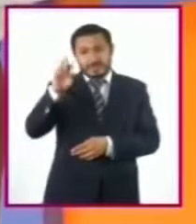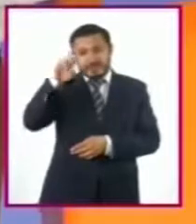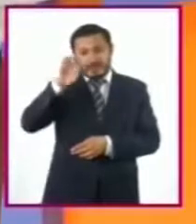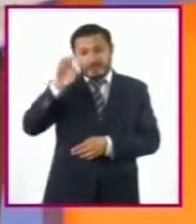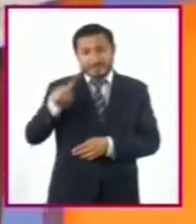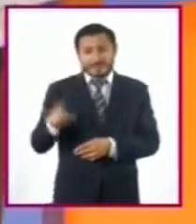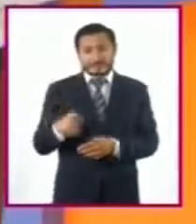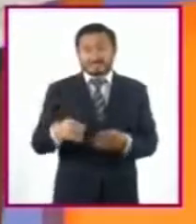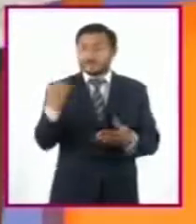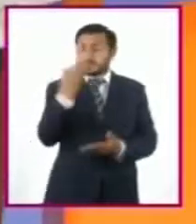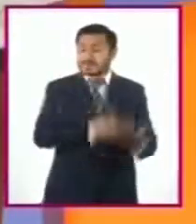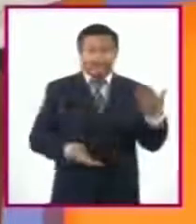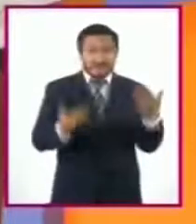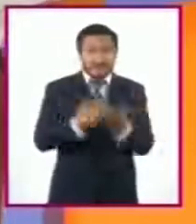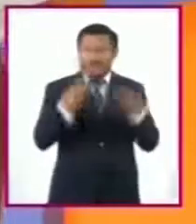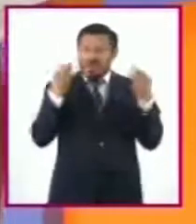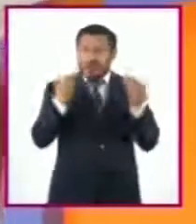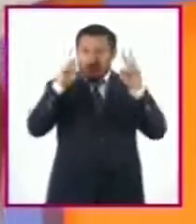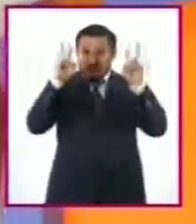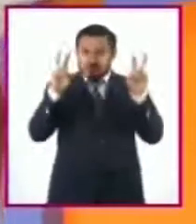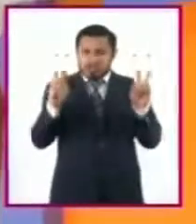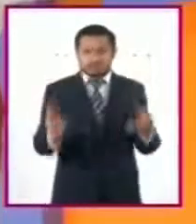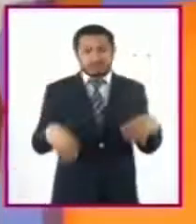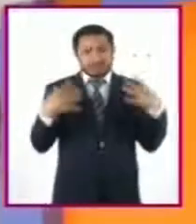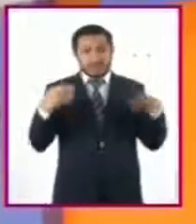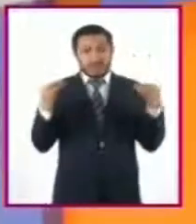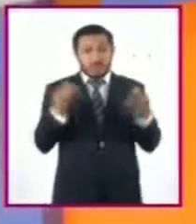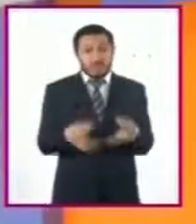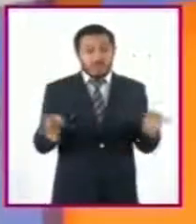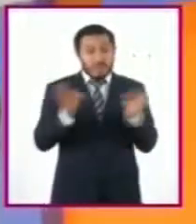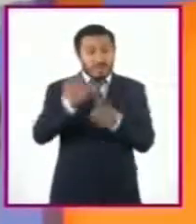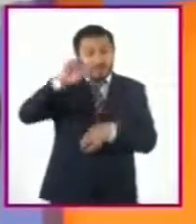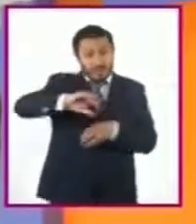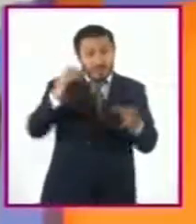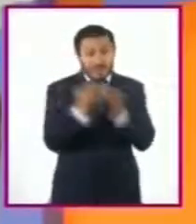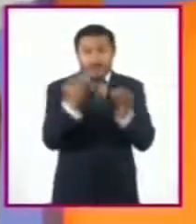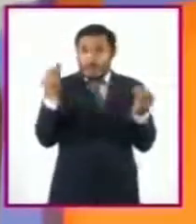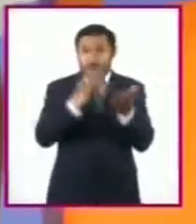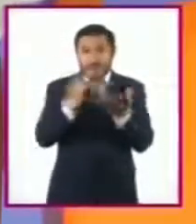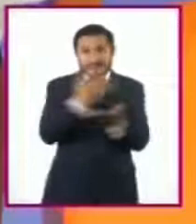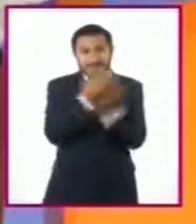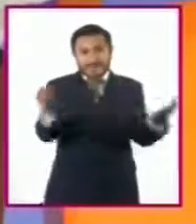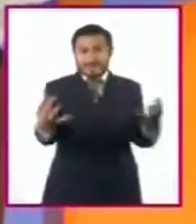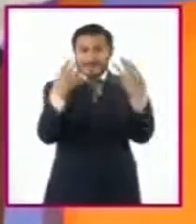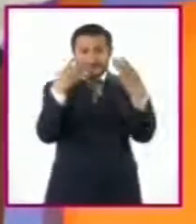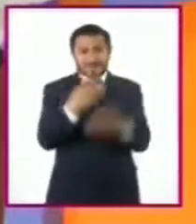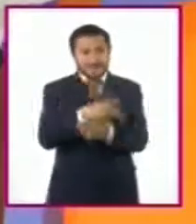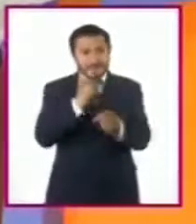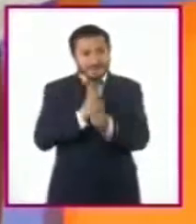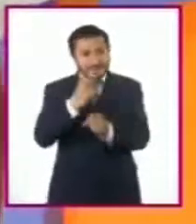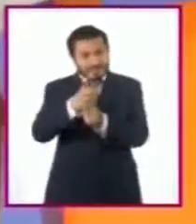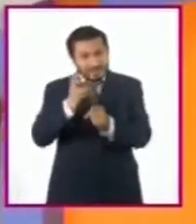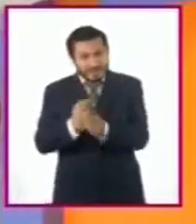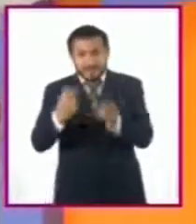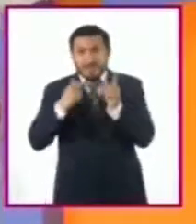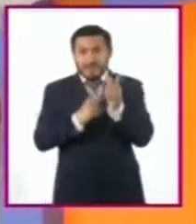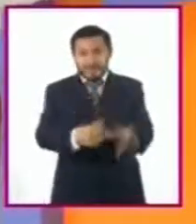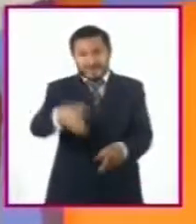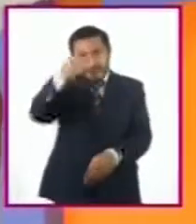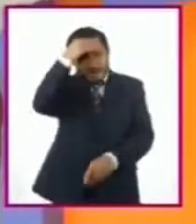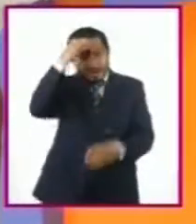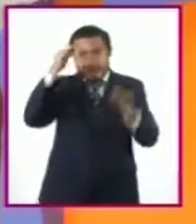nosotros en esta sesión. Y muchas gracias también a todos ustedes que nos acompañaron. Los invito a continuar